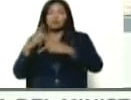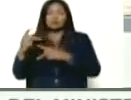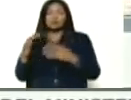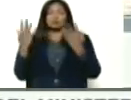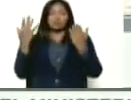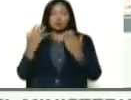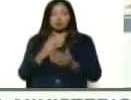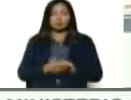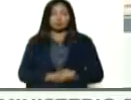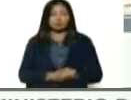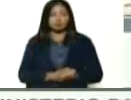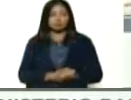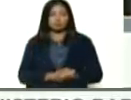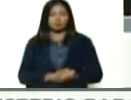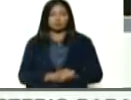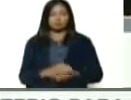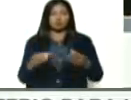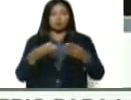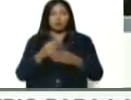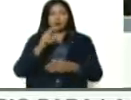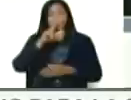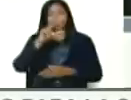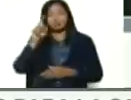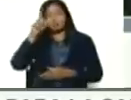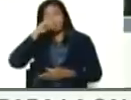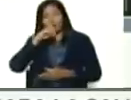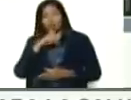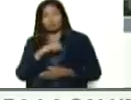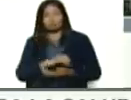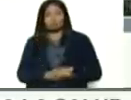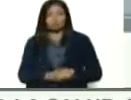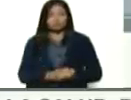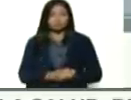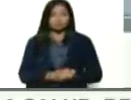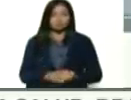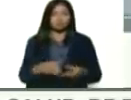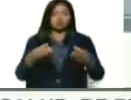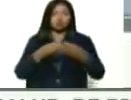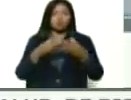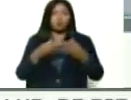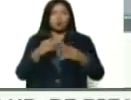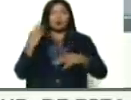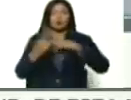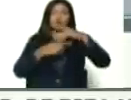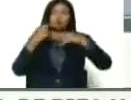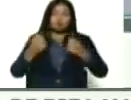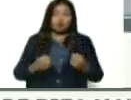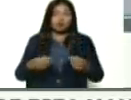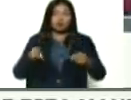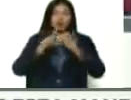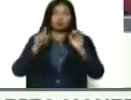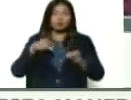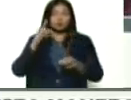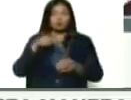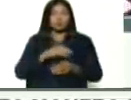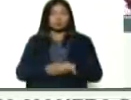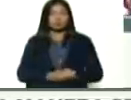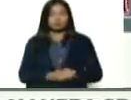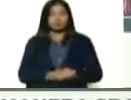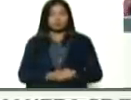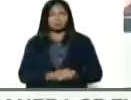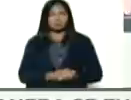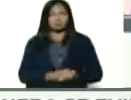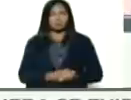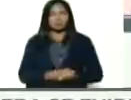la generación del tricentenario la generación revolucionaria del